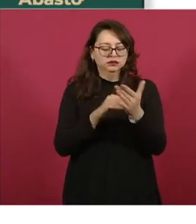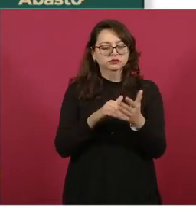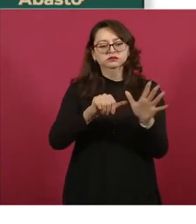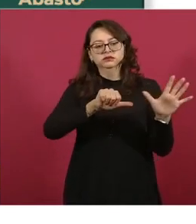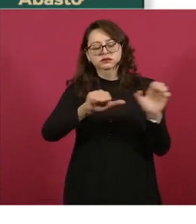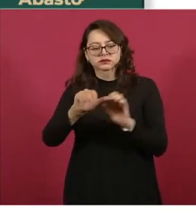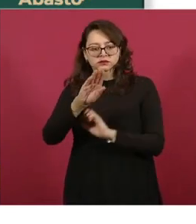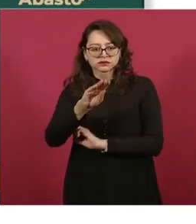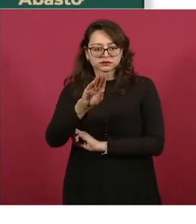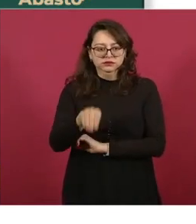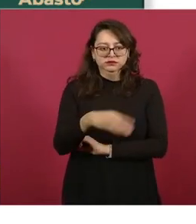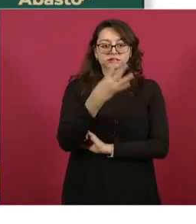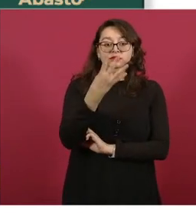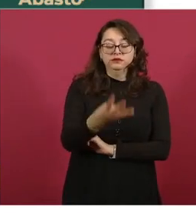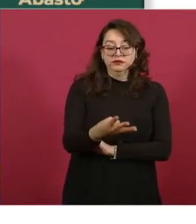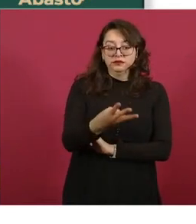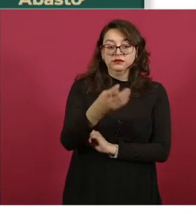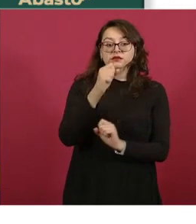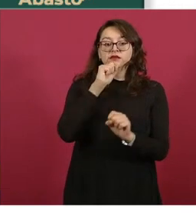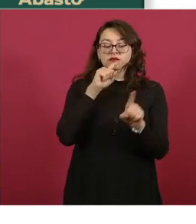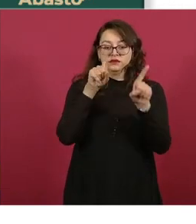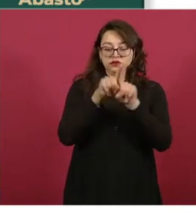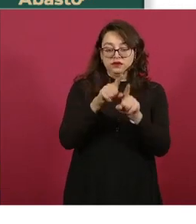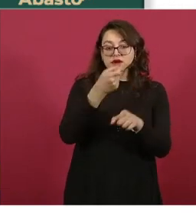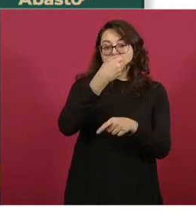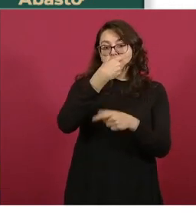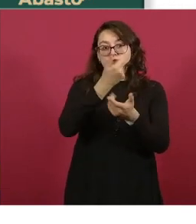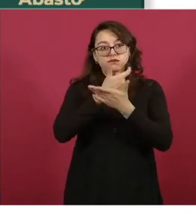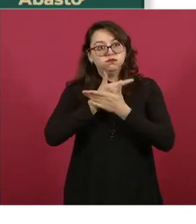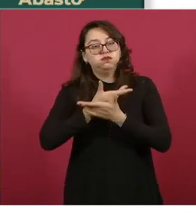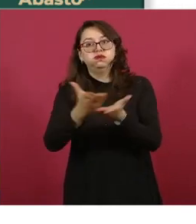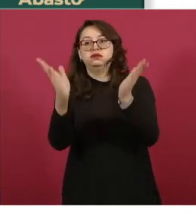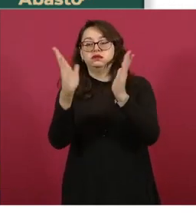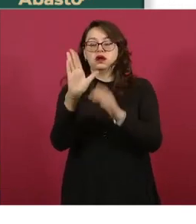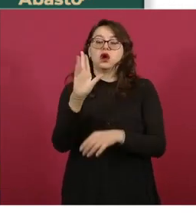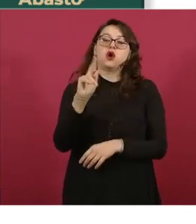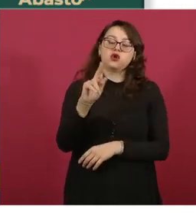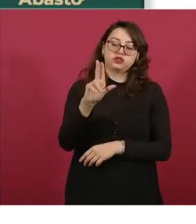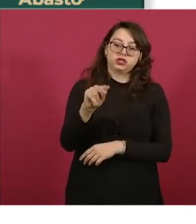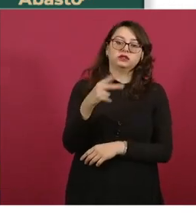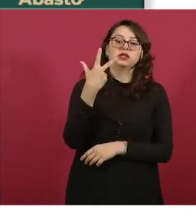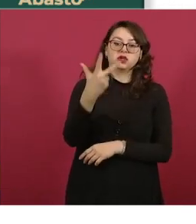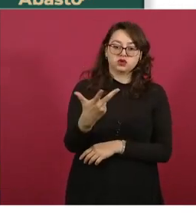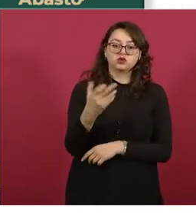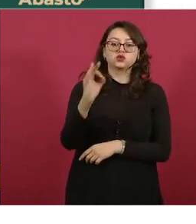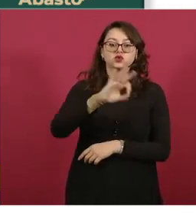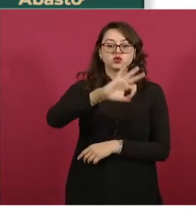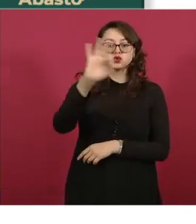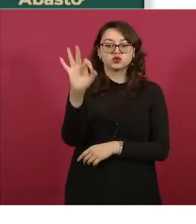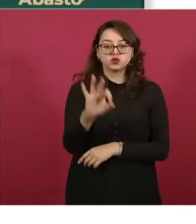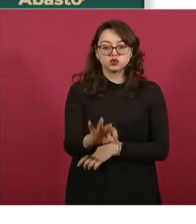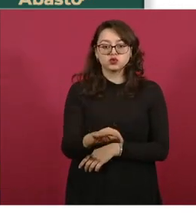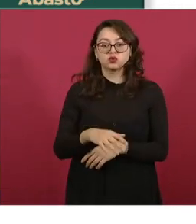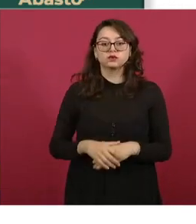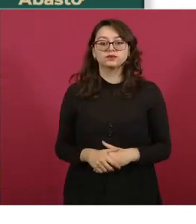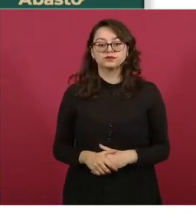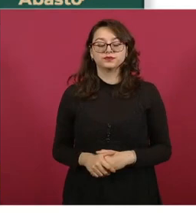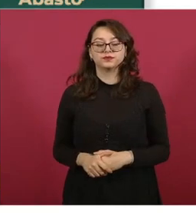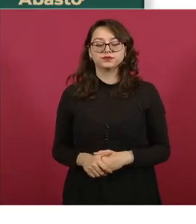11.694 sesiones de quimioterapias y el surtimiento de piezas hacia almacenes en el estado de Michoacán tiene un reporte